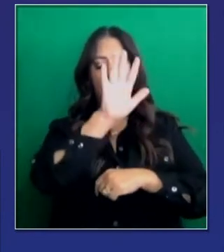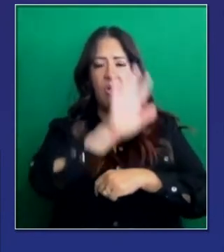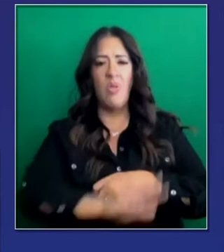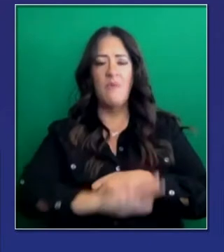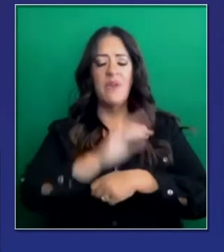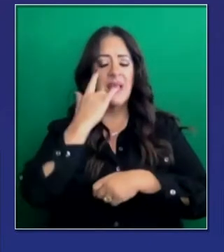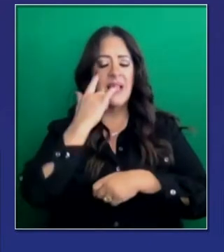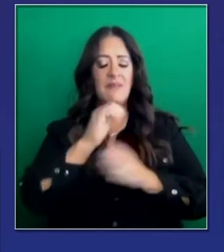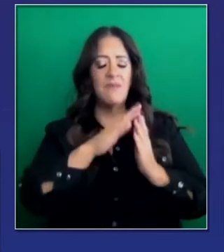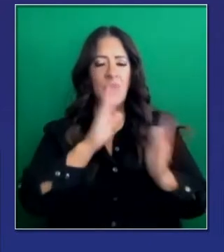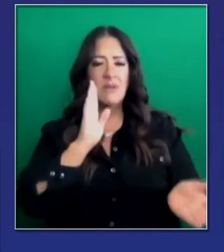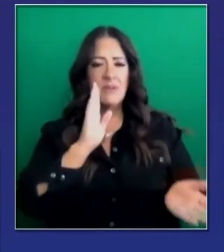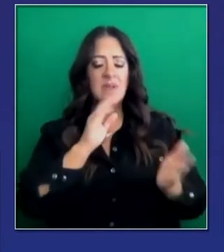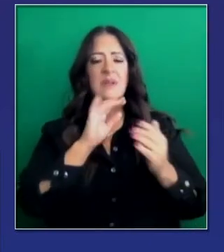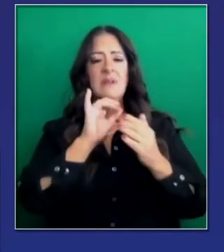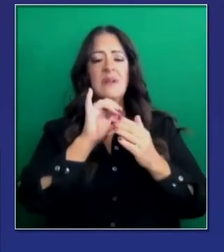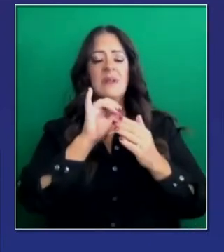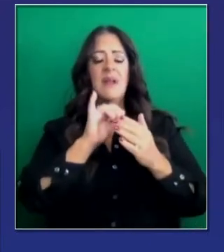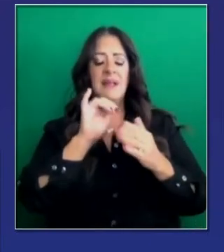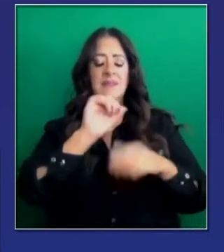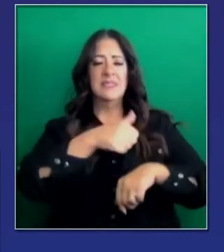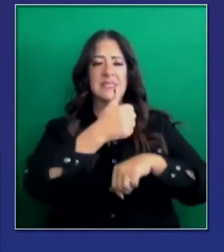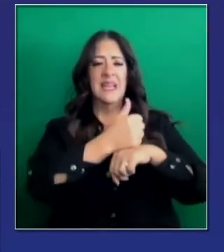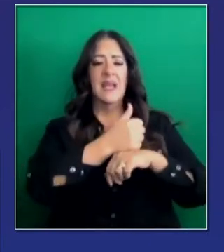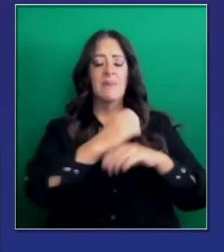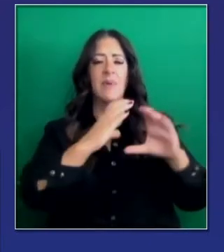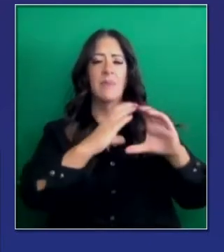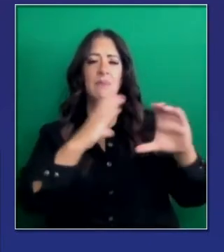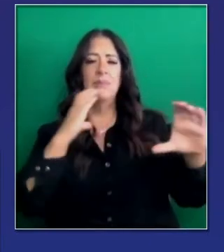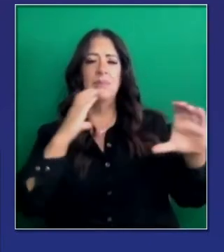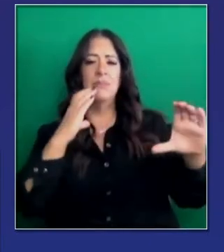lo que se sugirió que tal vez era demasiado